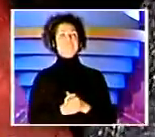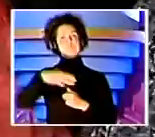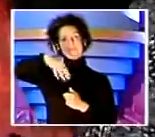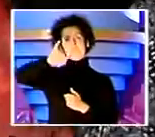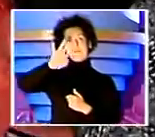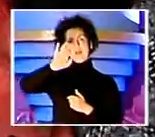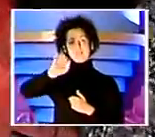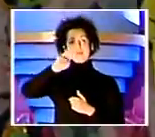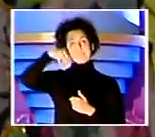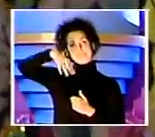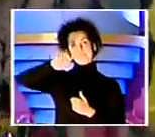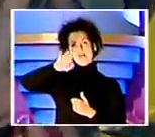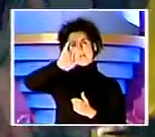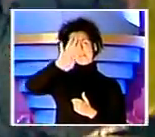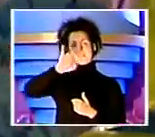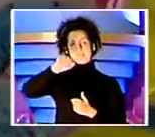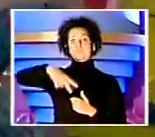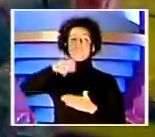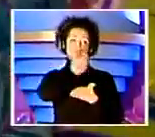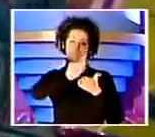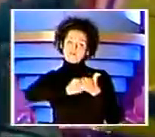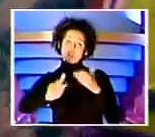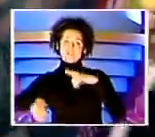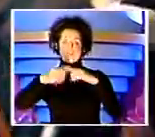Maite Martín, periodista y escritora.